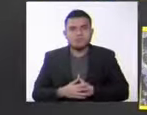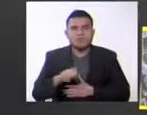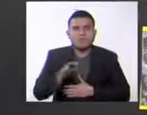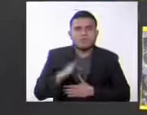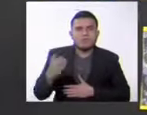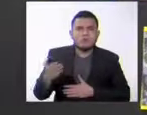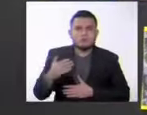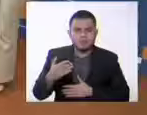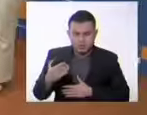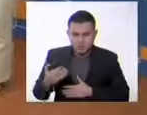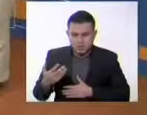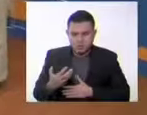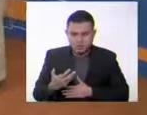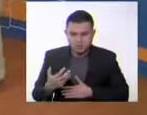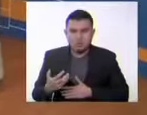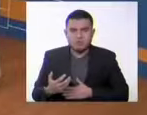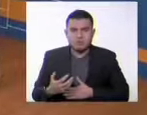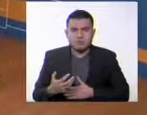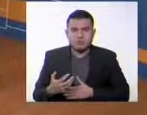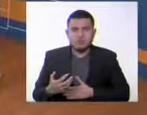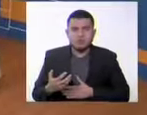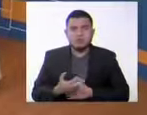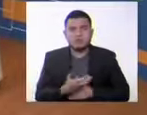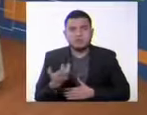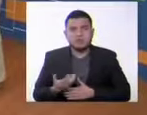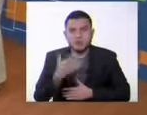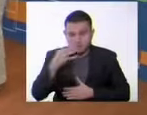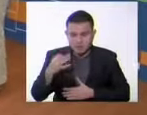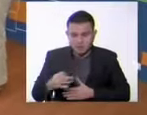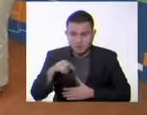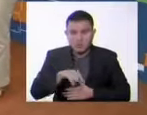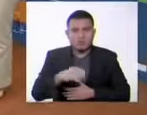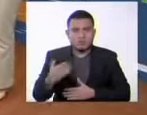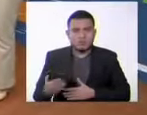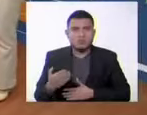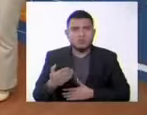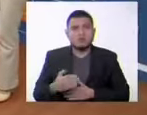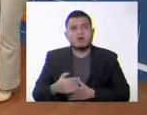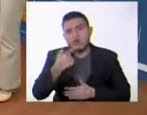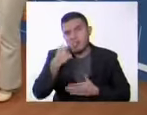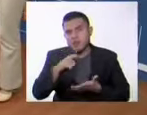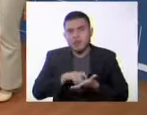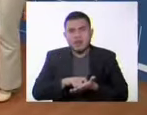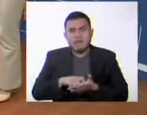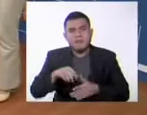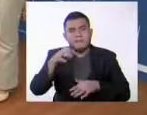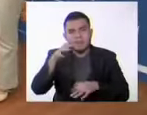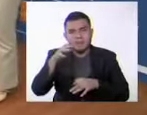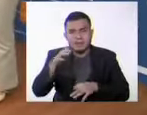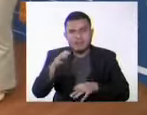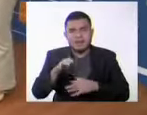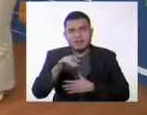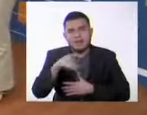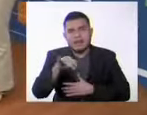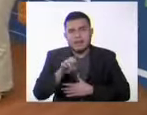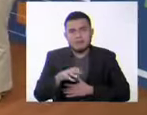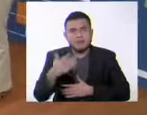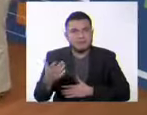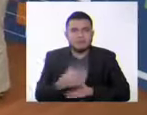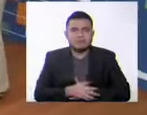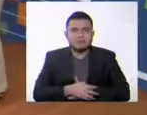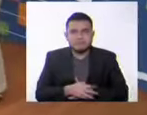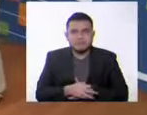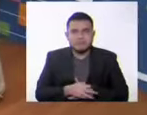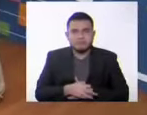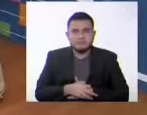Mayra? Pues utilizamos actualmente lapicero, papel, lápiz. Exacto,